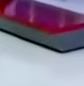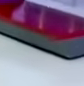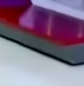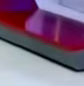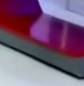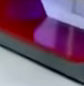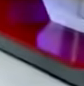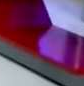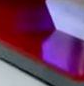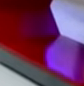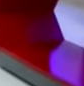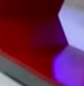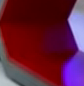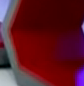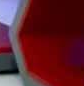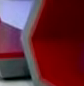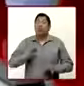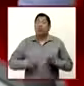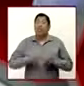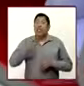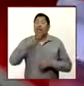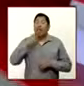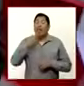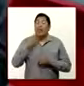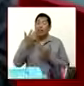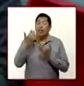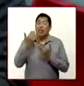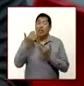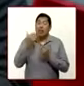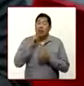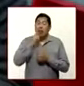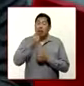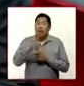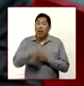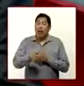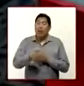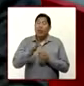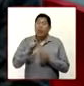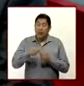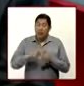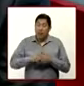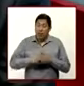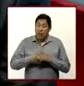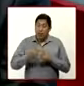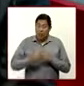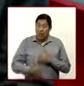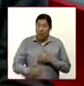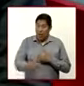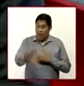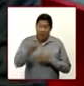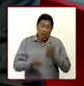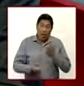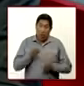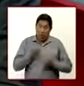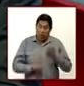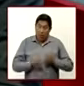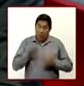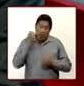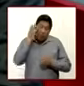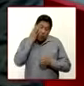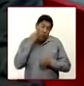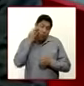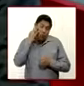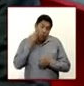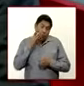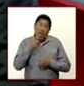La Comisión de Justicia Plural determinó cuarto intermedio, por lo que mañana recién comenzará la etapa de evaluación meritocrática de